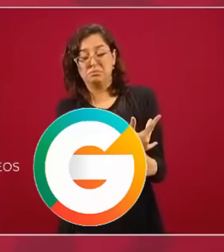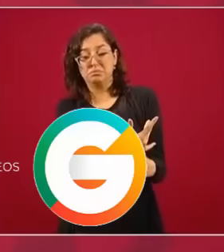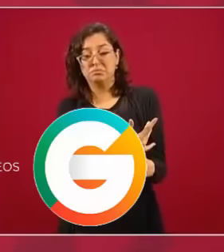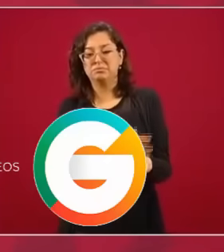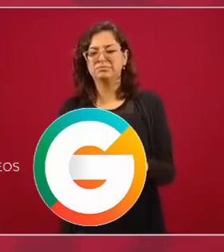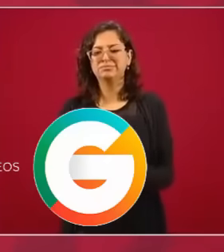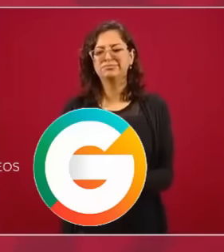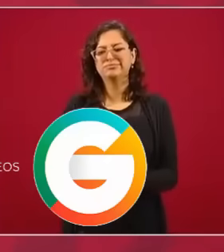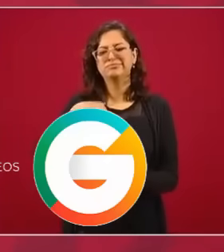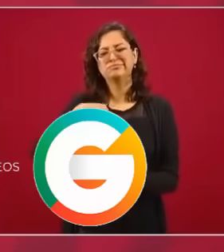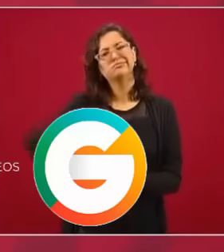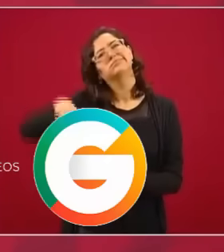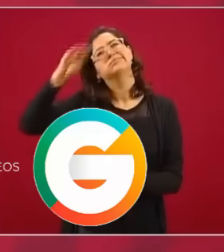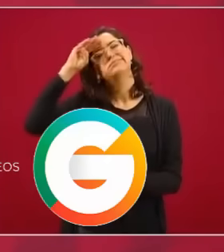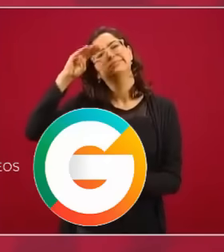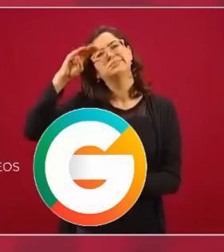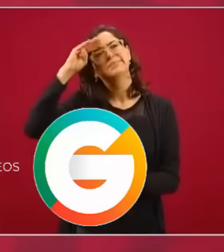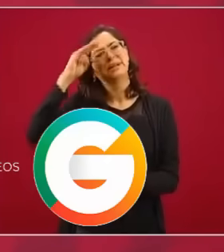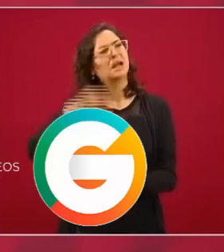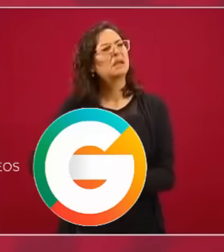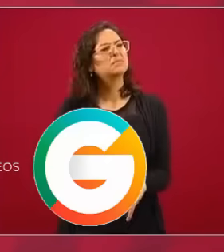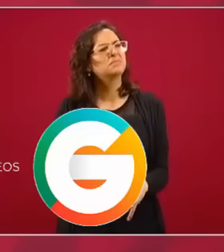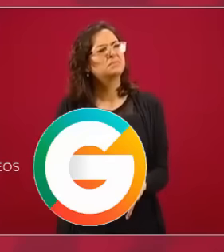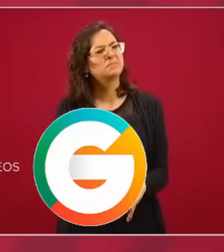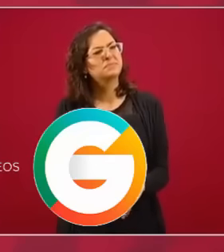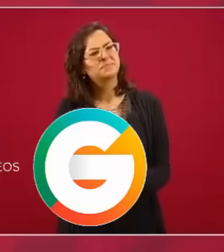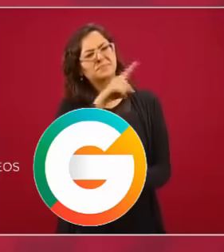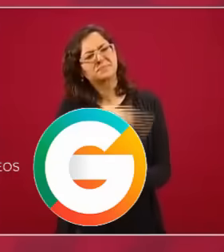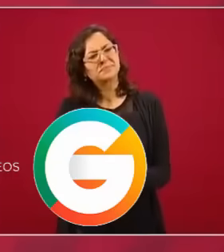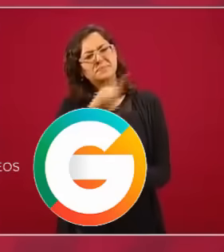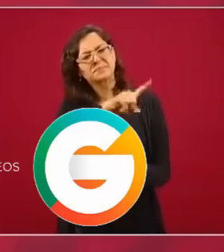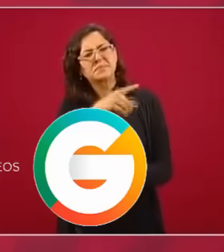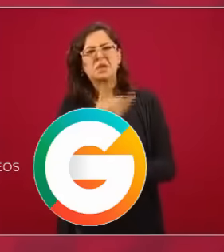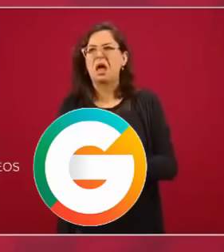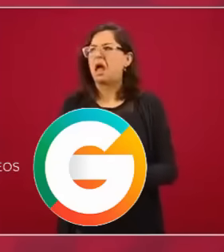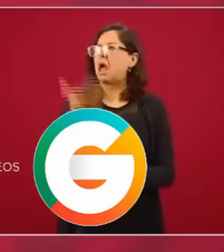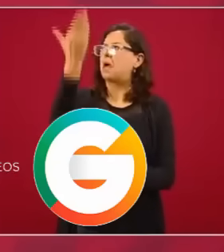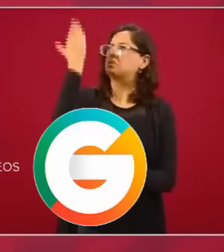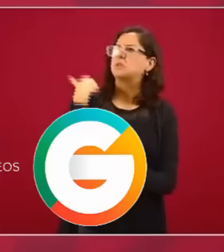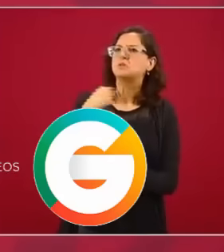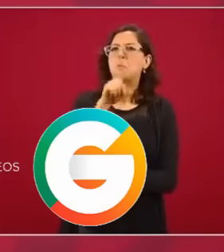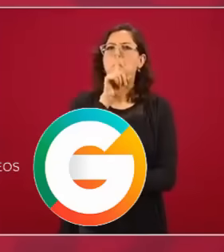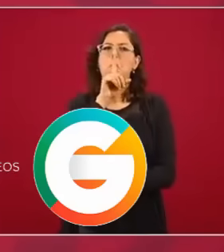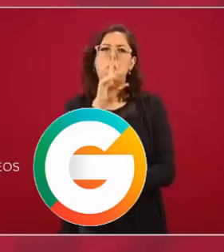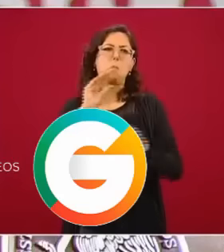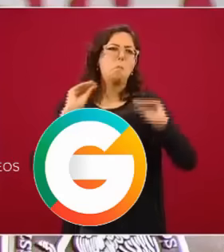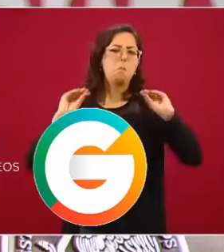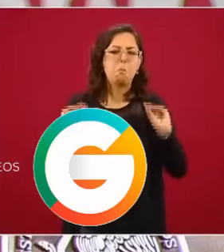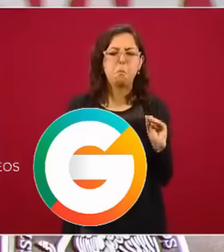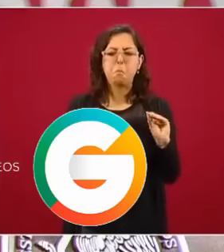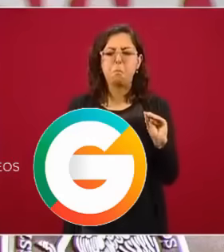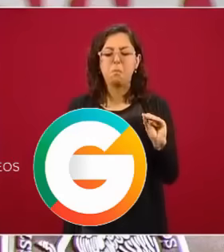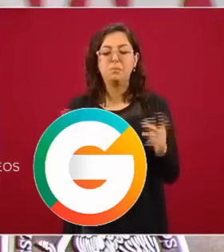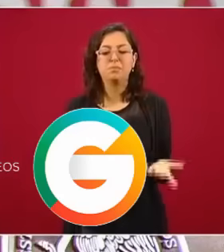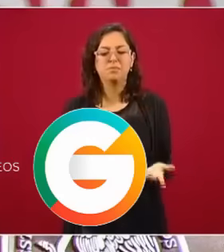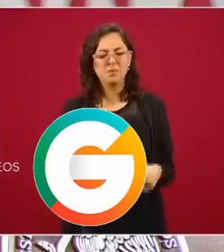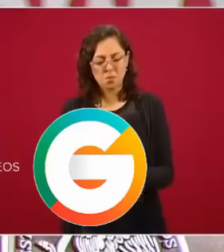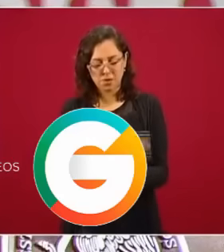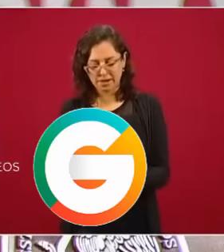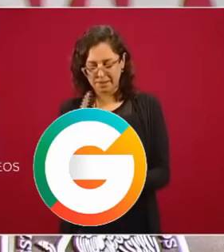me pongo a pensar, ¿y por qué no hablaron? Si esto, primero, es mentira de